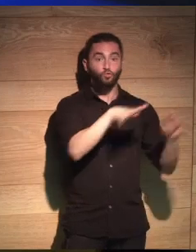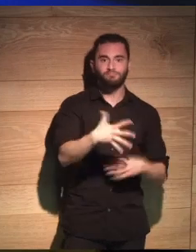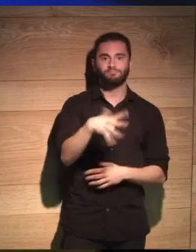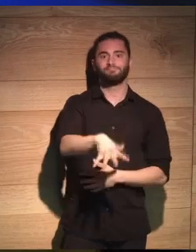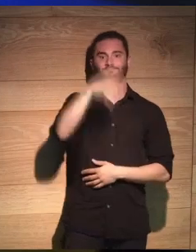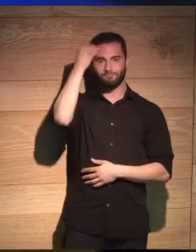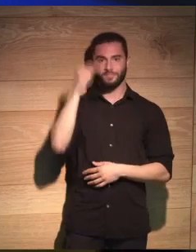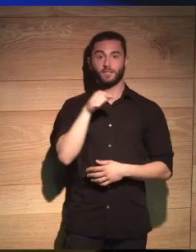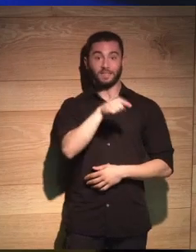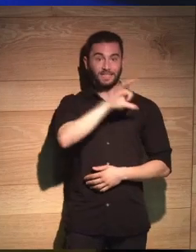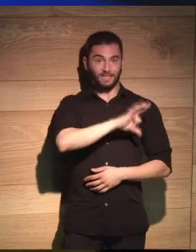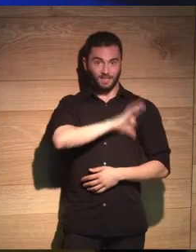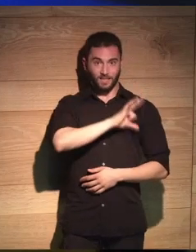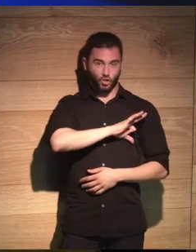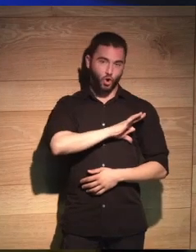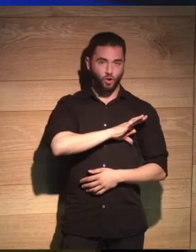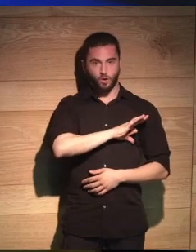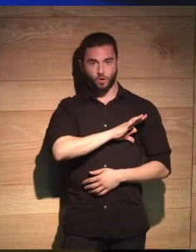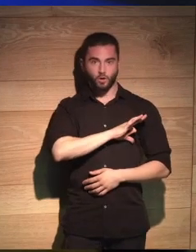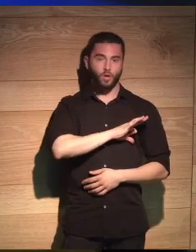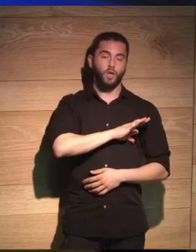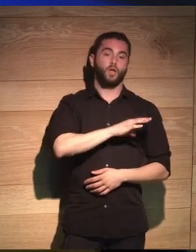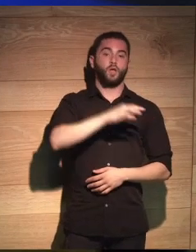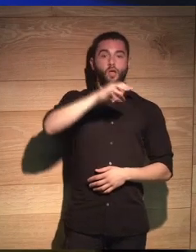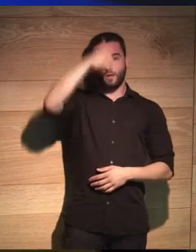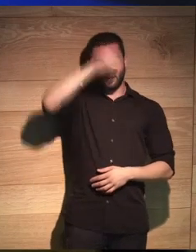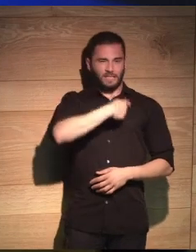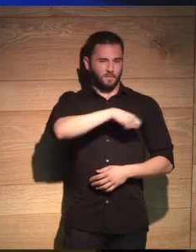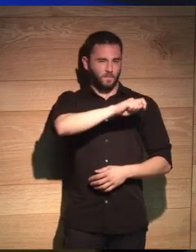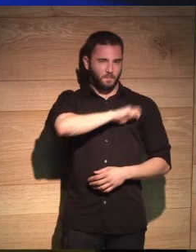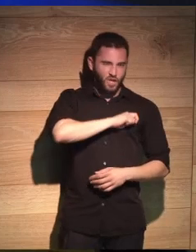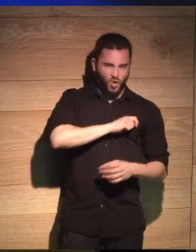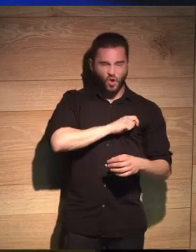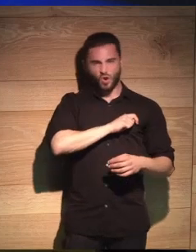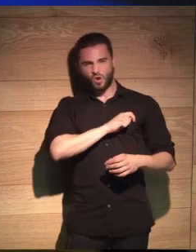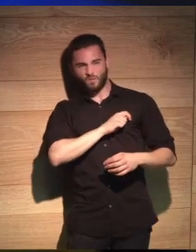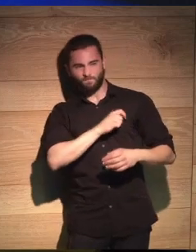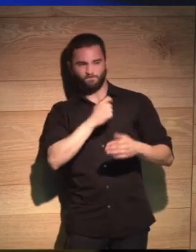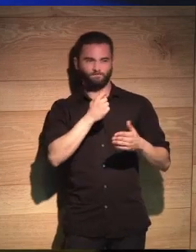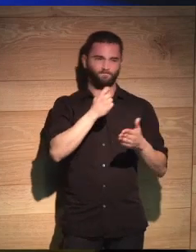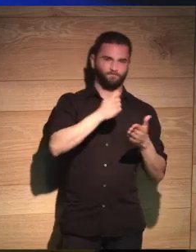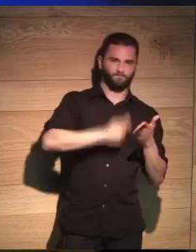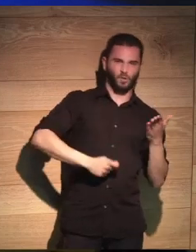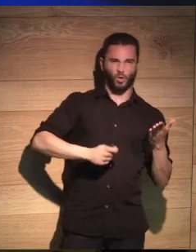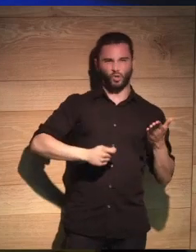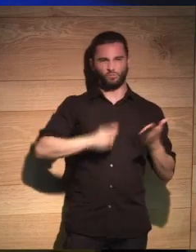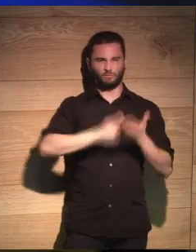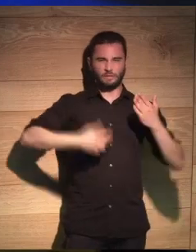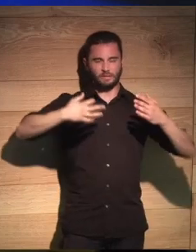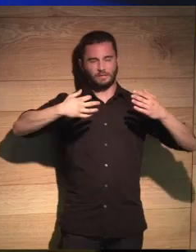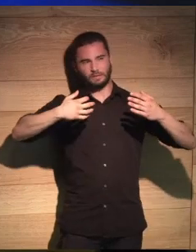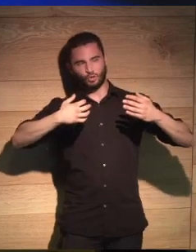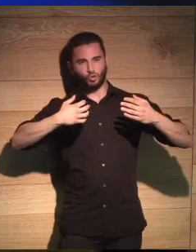este señor, efectivamente, es un señor español, hosco, sí, como